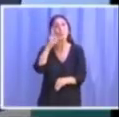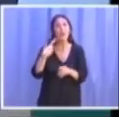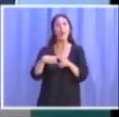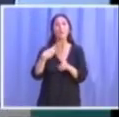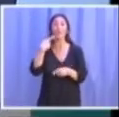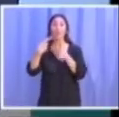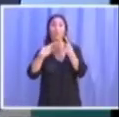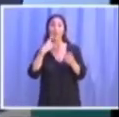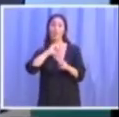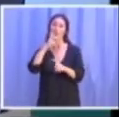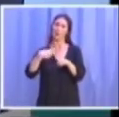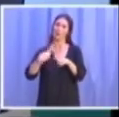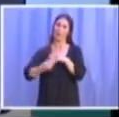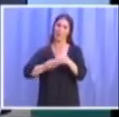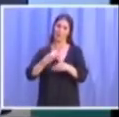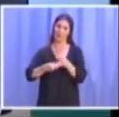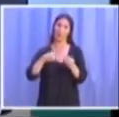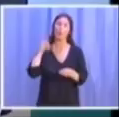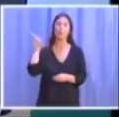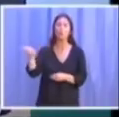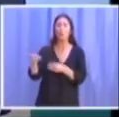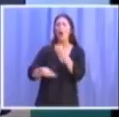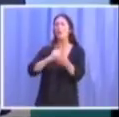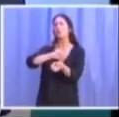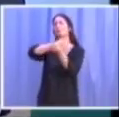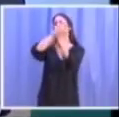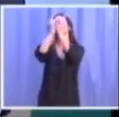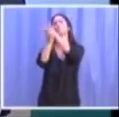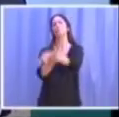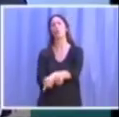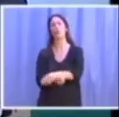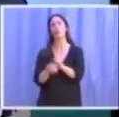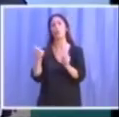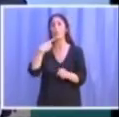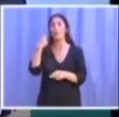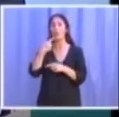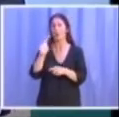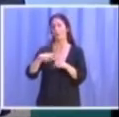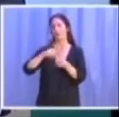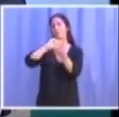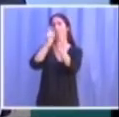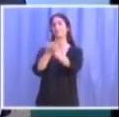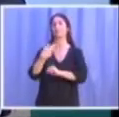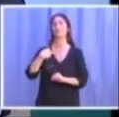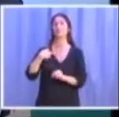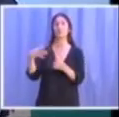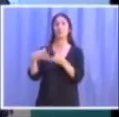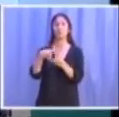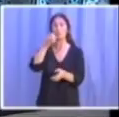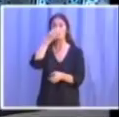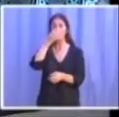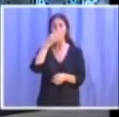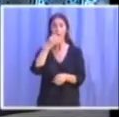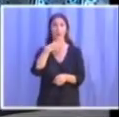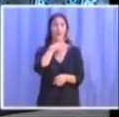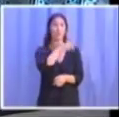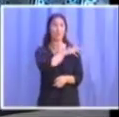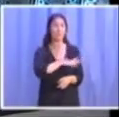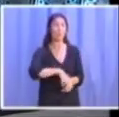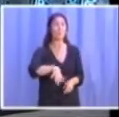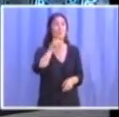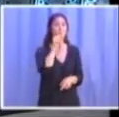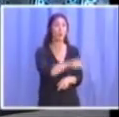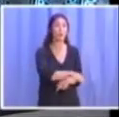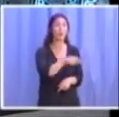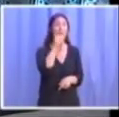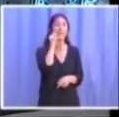predicar y otra dar trigo. Apúntale, usted ha hecho señor, todo lo contrario de lo que dijo. Y el Partido Socialista, y usted no puede seguir siendo alcalde. Bajamos